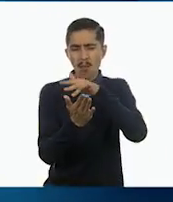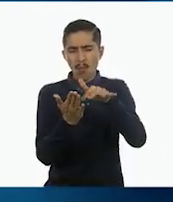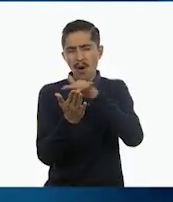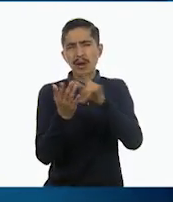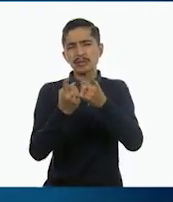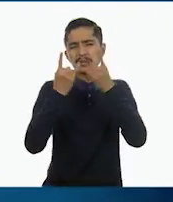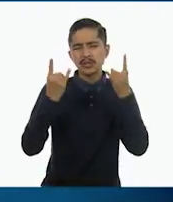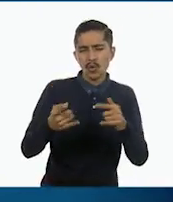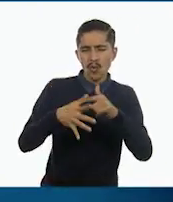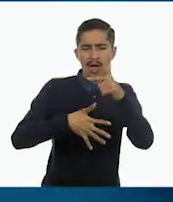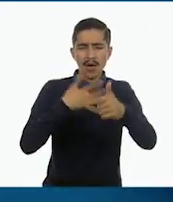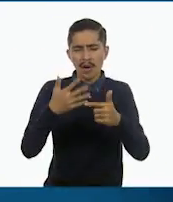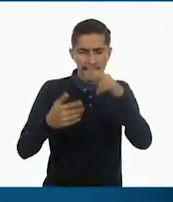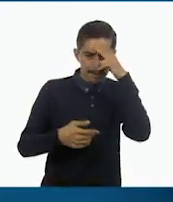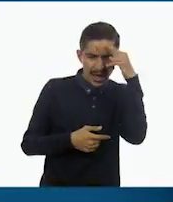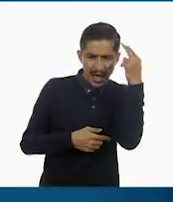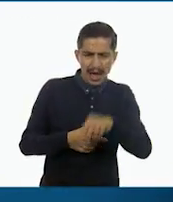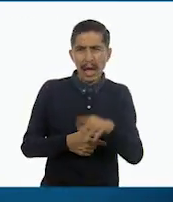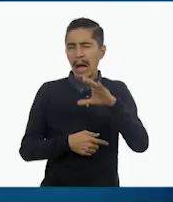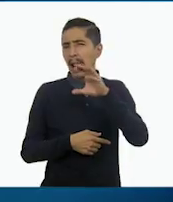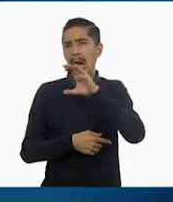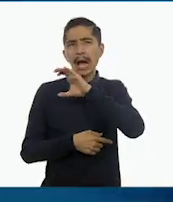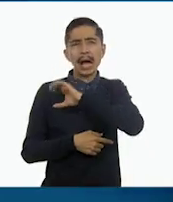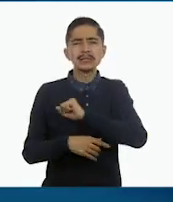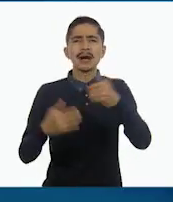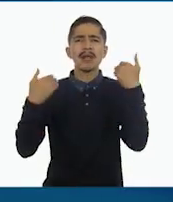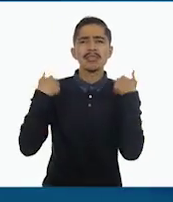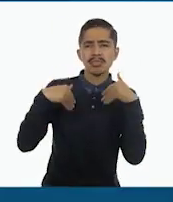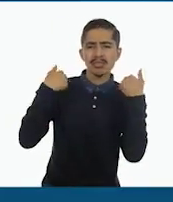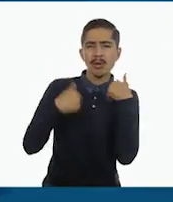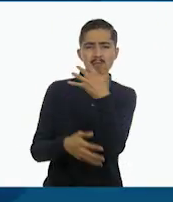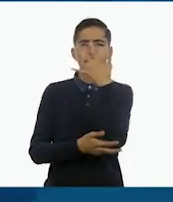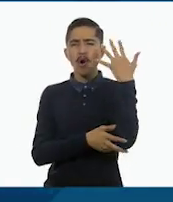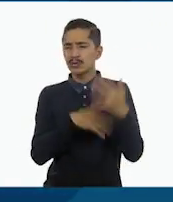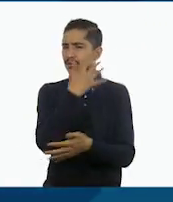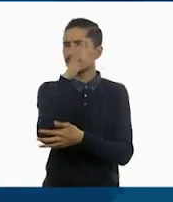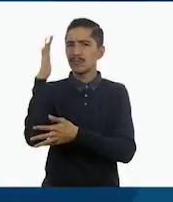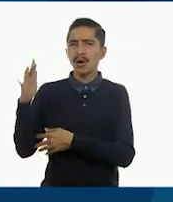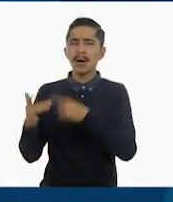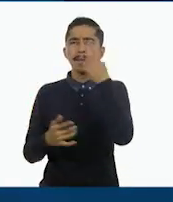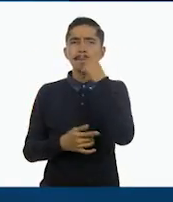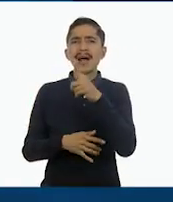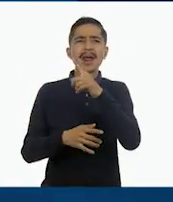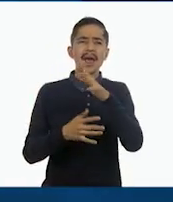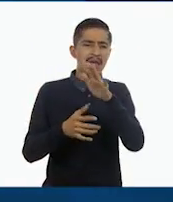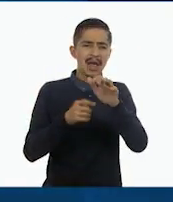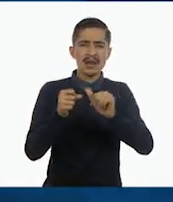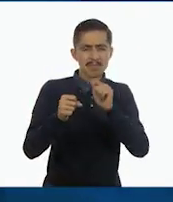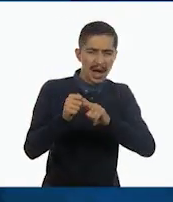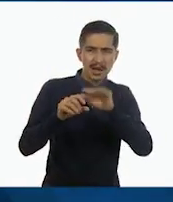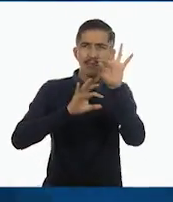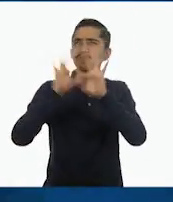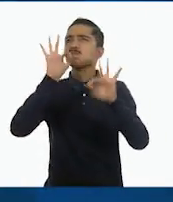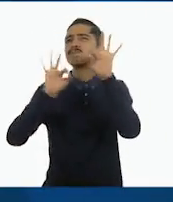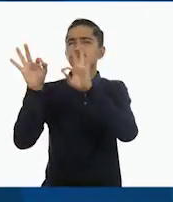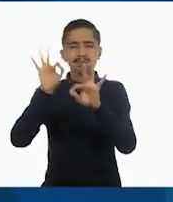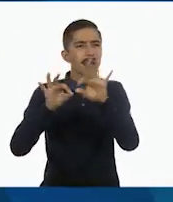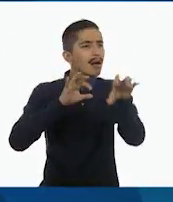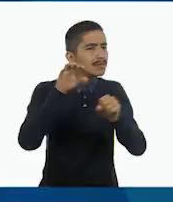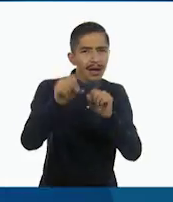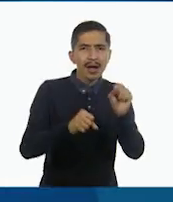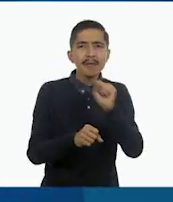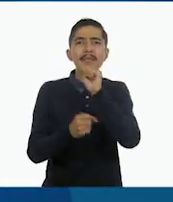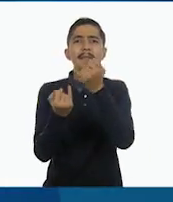de historia y geografía de México, le encantaba dar paseos por los bosques para coleccionar especies nativas de insectos y también le